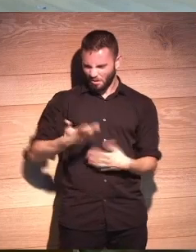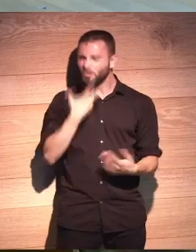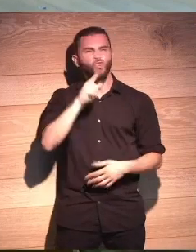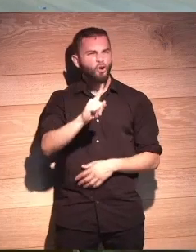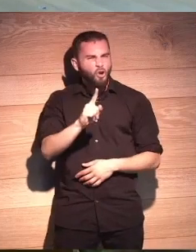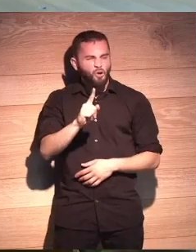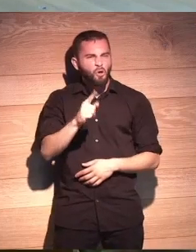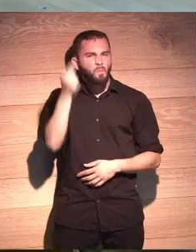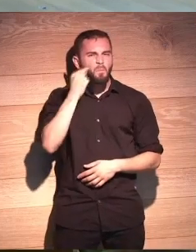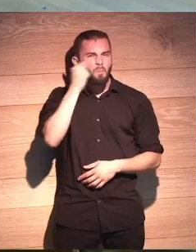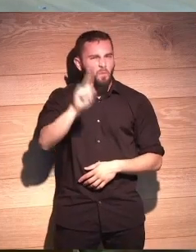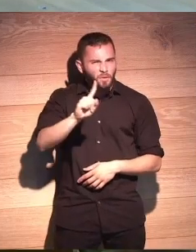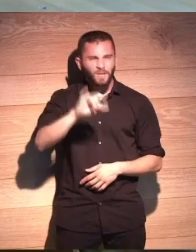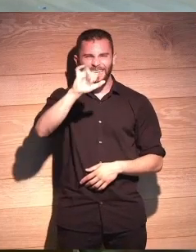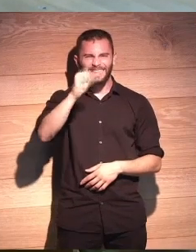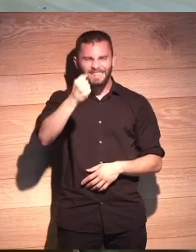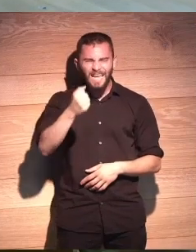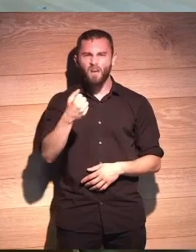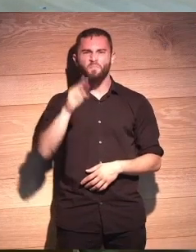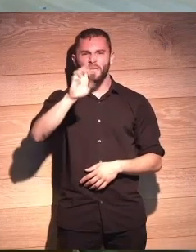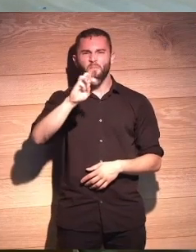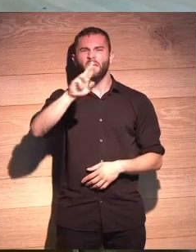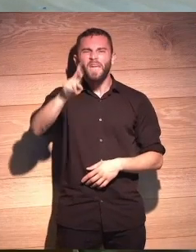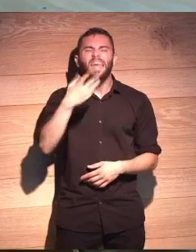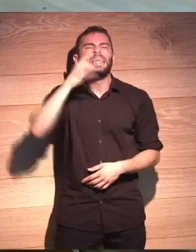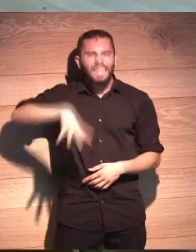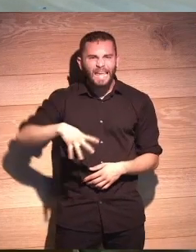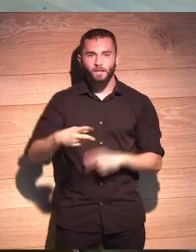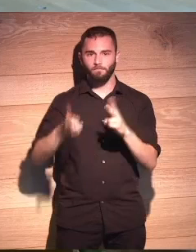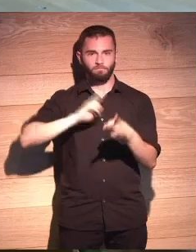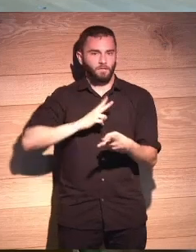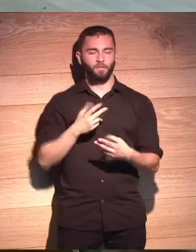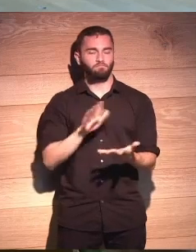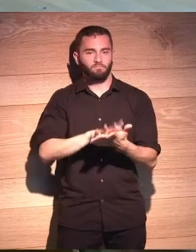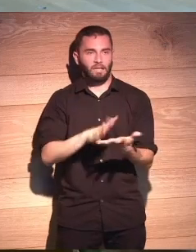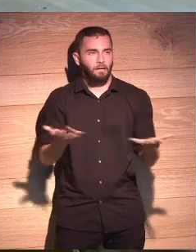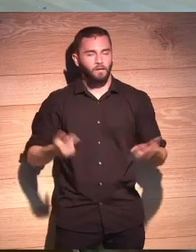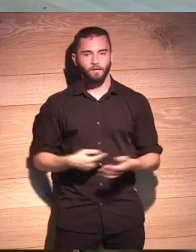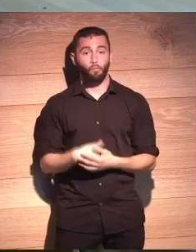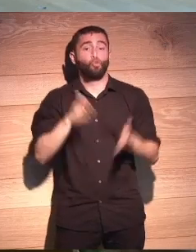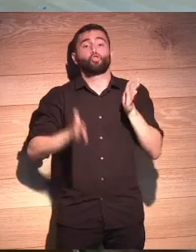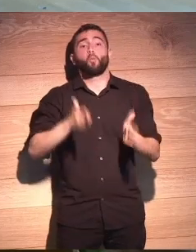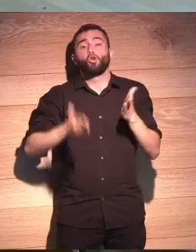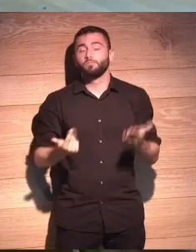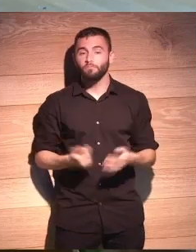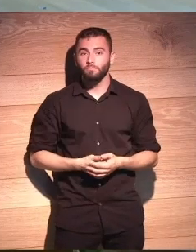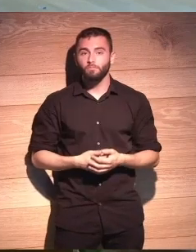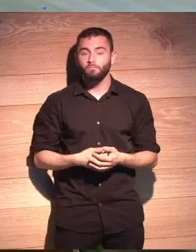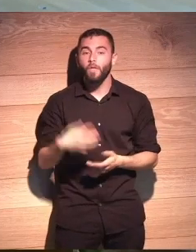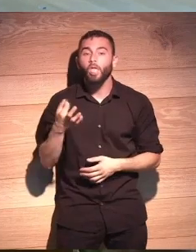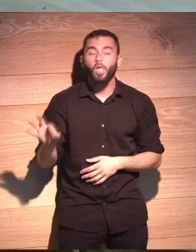suena de nada. Y digo, oye Isa, ¿quién es ese Pepper? Y me dice tranquilamente, un robot. Digo,